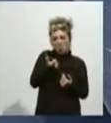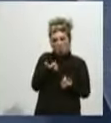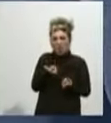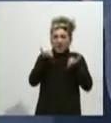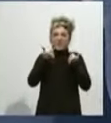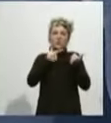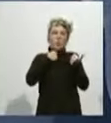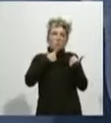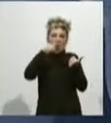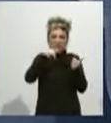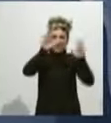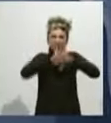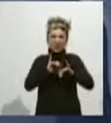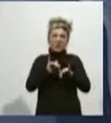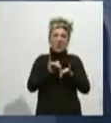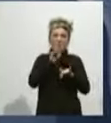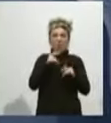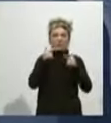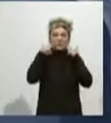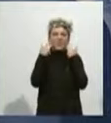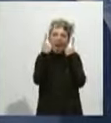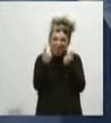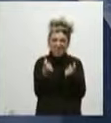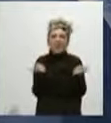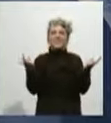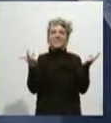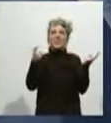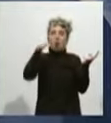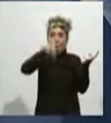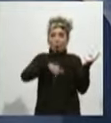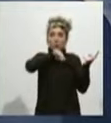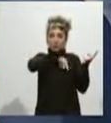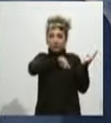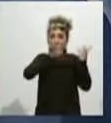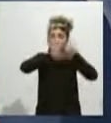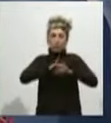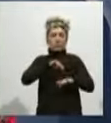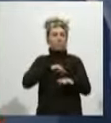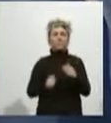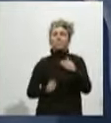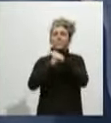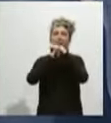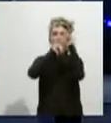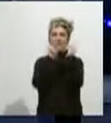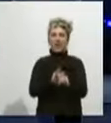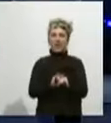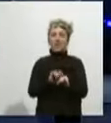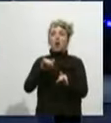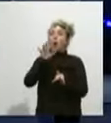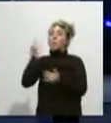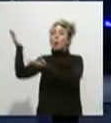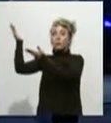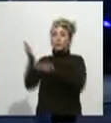motivos, sin duda alguna, para sonreírnos. Por eso yo me siento esta noche tremendamente feliz de poder recibir no solamente al que fuera un